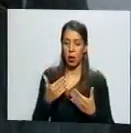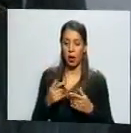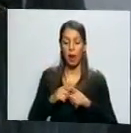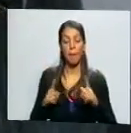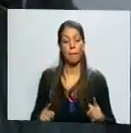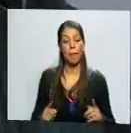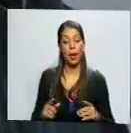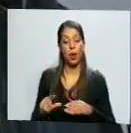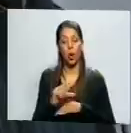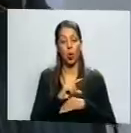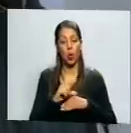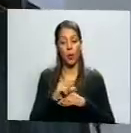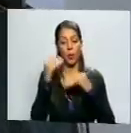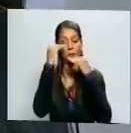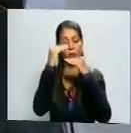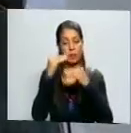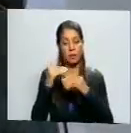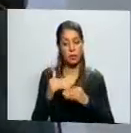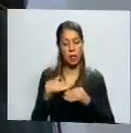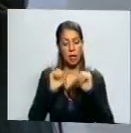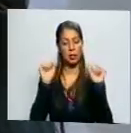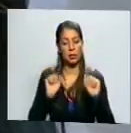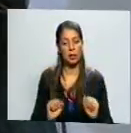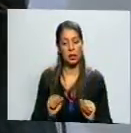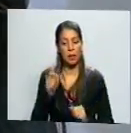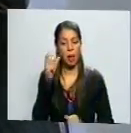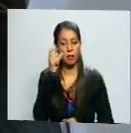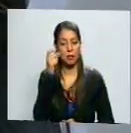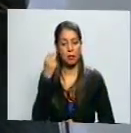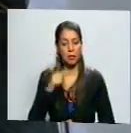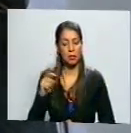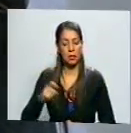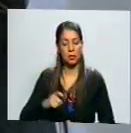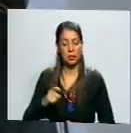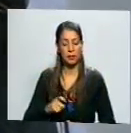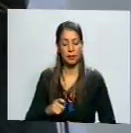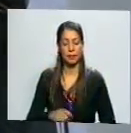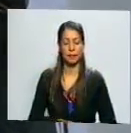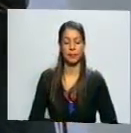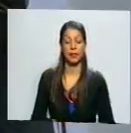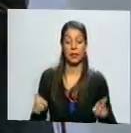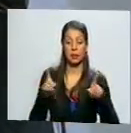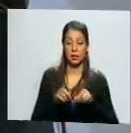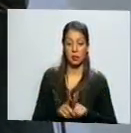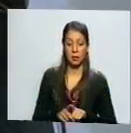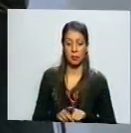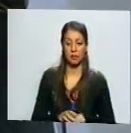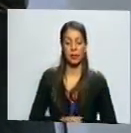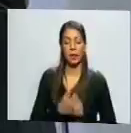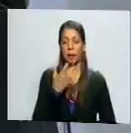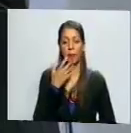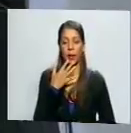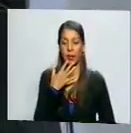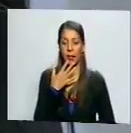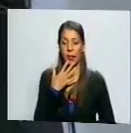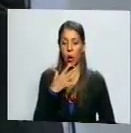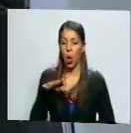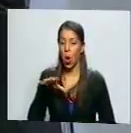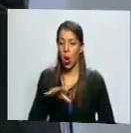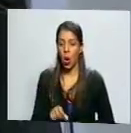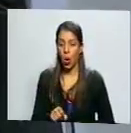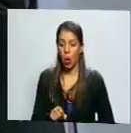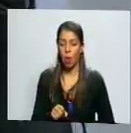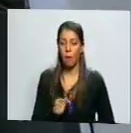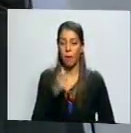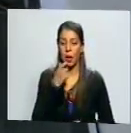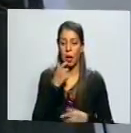estructura del Estado, el sistema de control fiscal, tiene claro este elemento. De igual manera, pues, las compras directas a